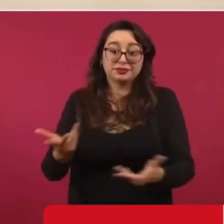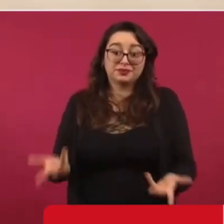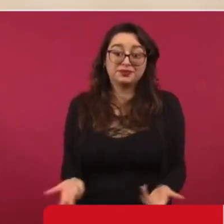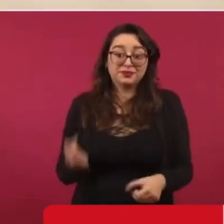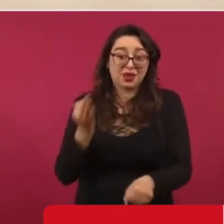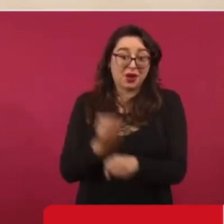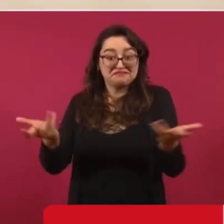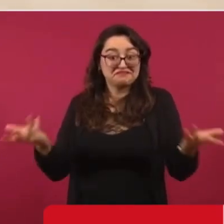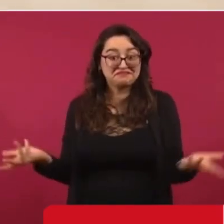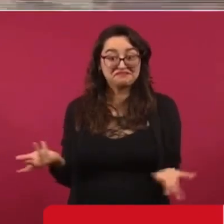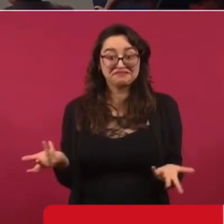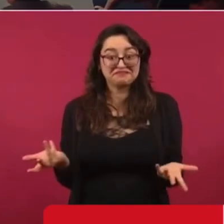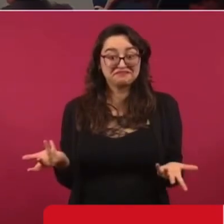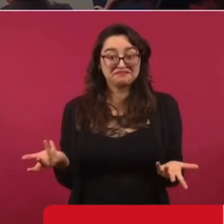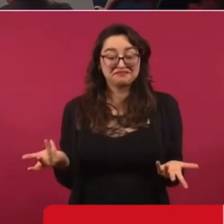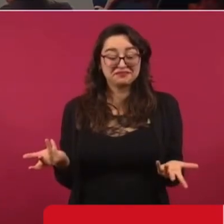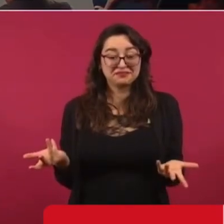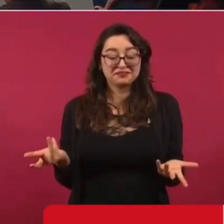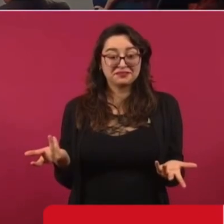constatando.